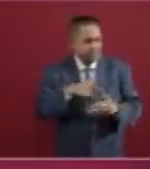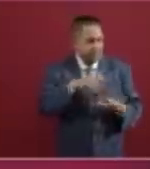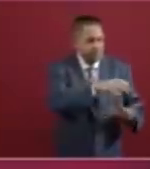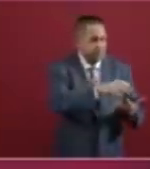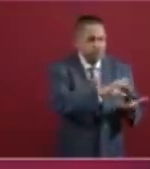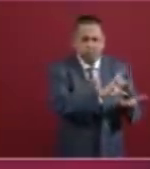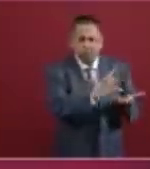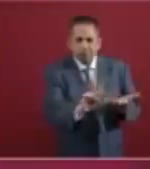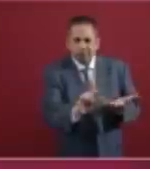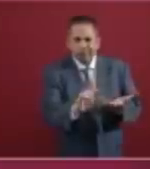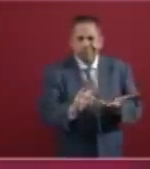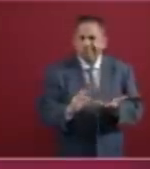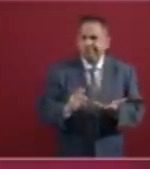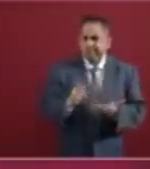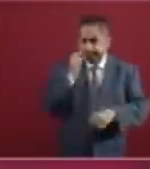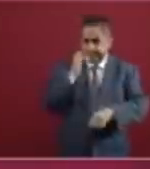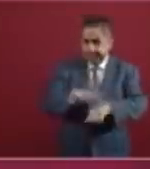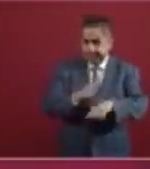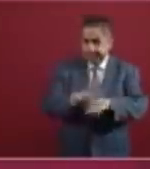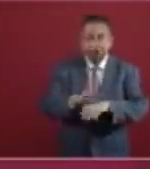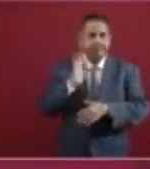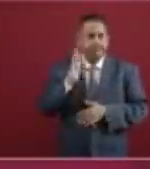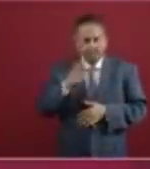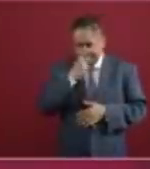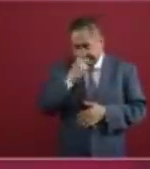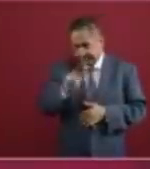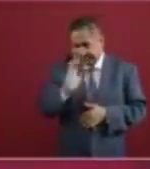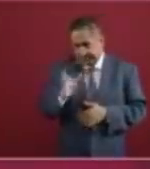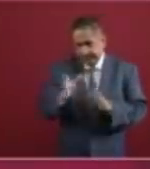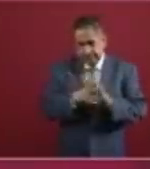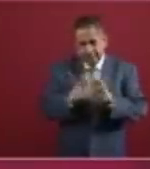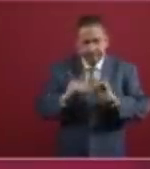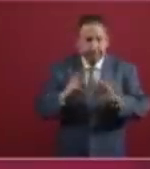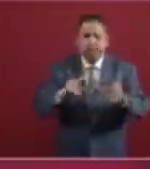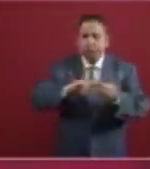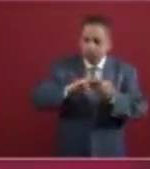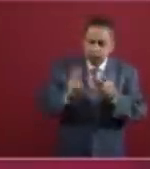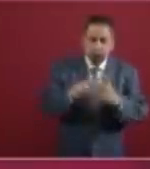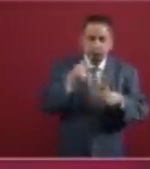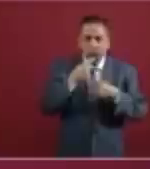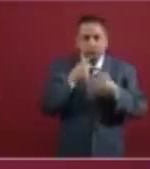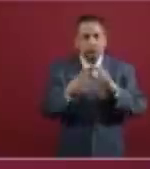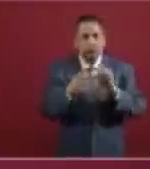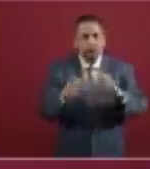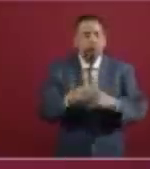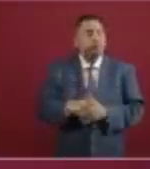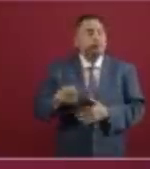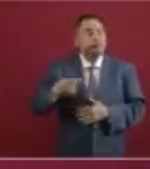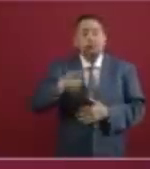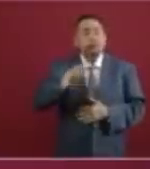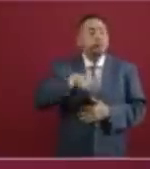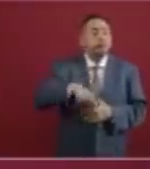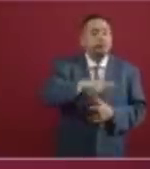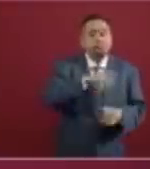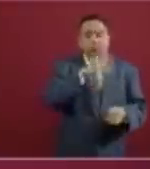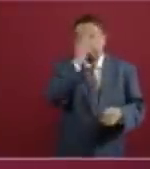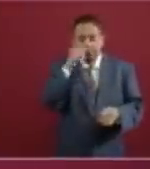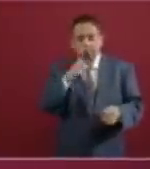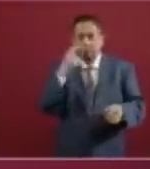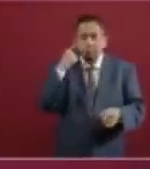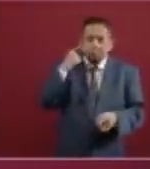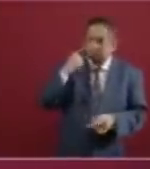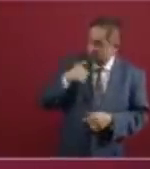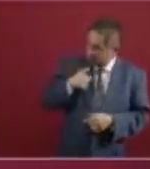Es más, ya lo dije aquí y lo repito, la gente ni siquiera estaba